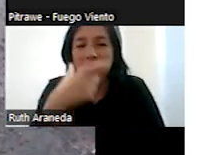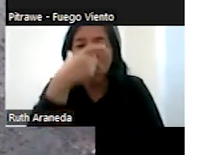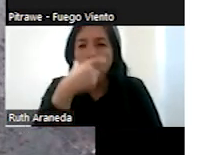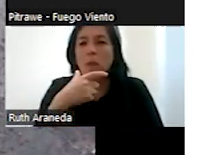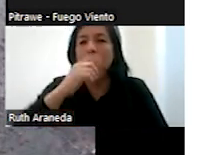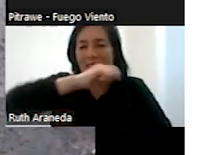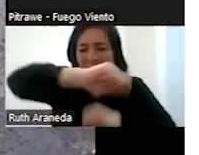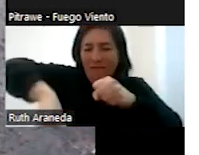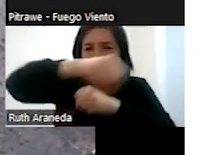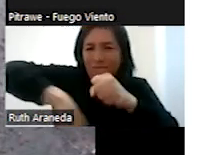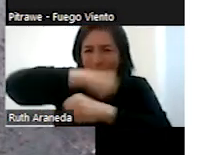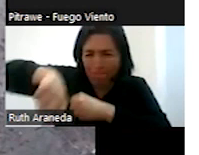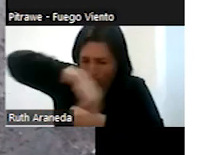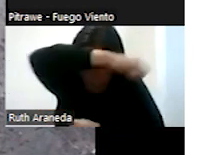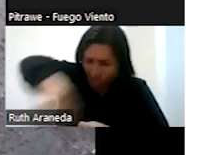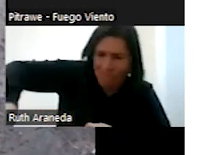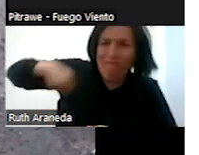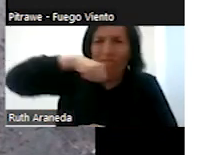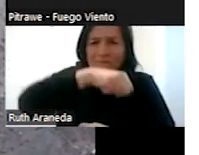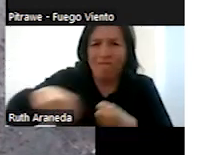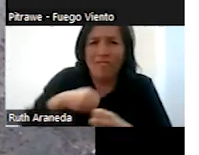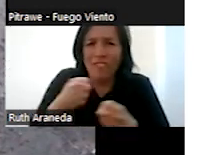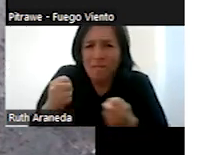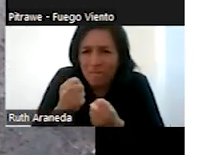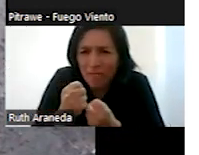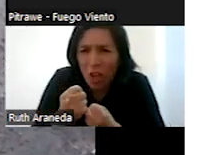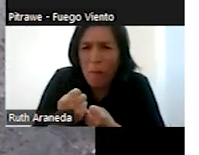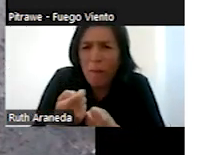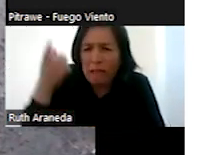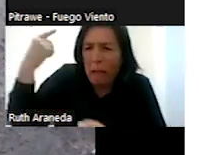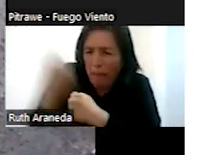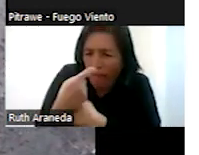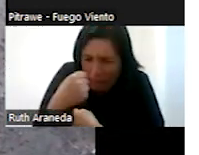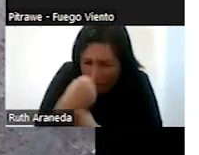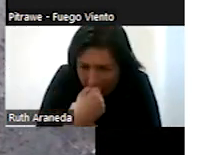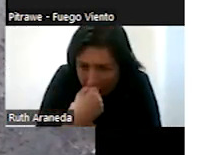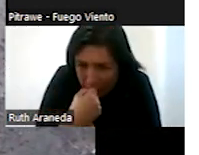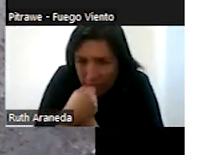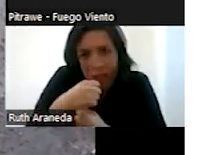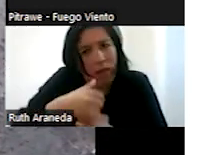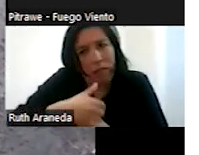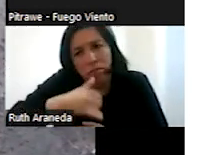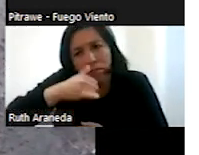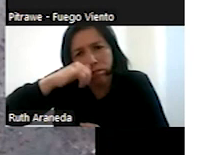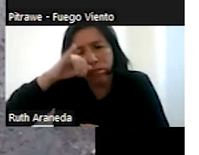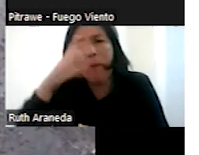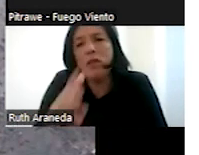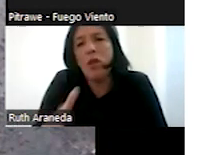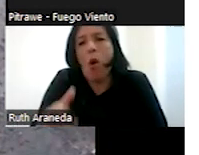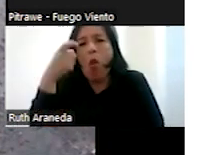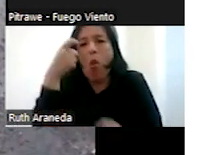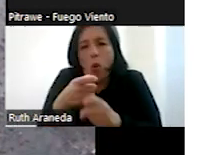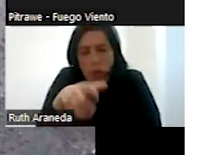amarrado, enfardado y amarrado para sostener esa posición hasta ahora. Eso es una momia,